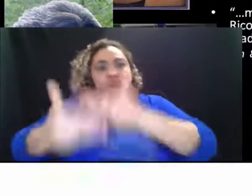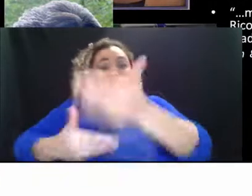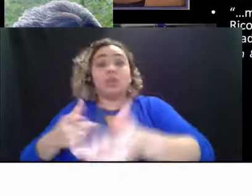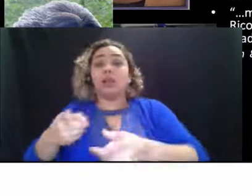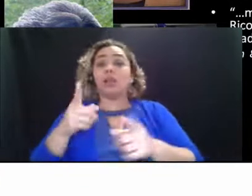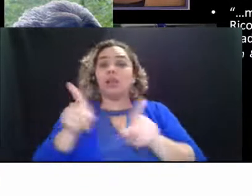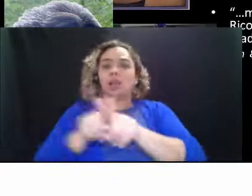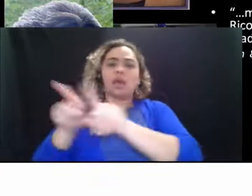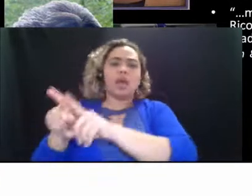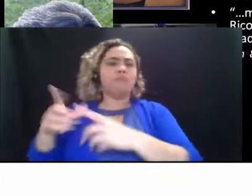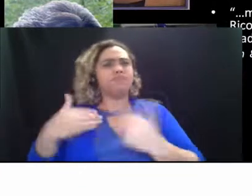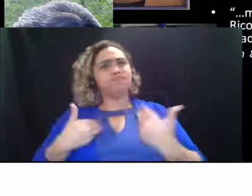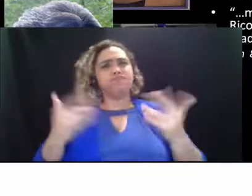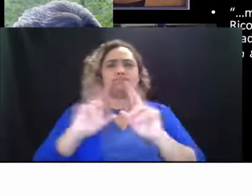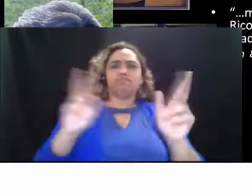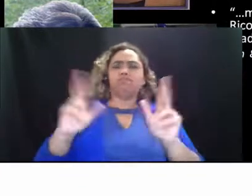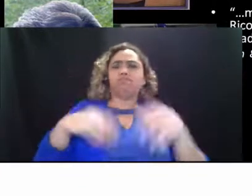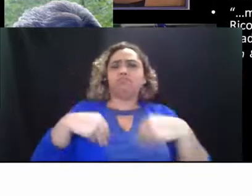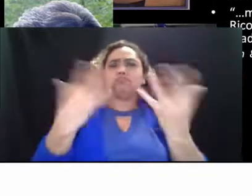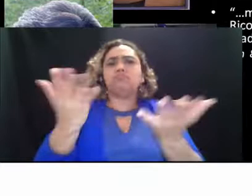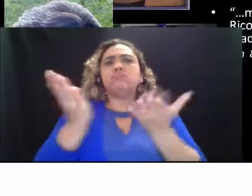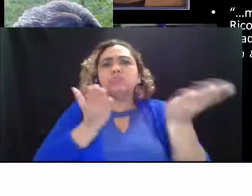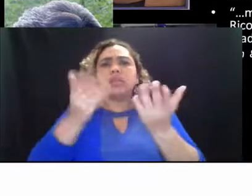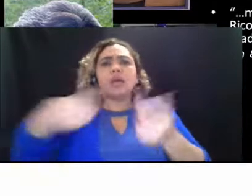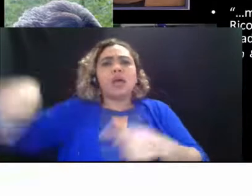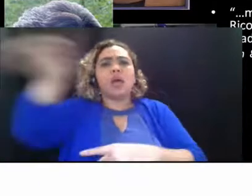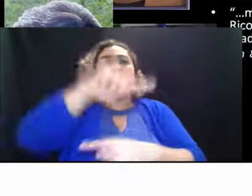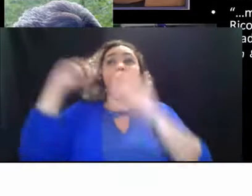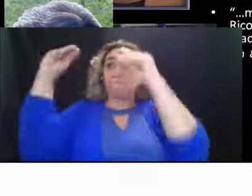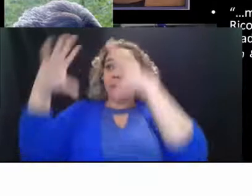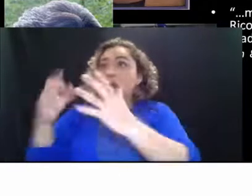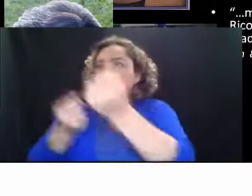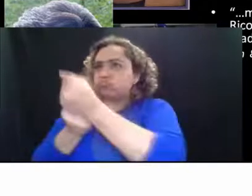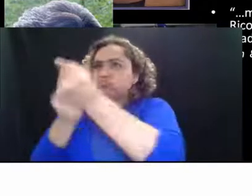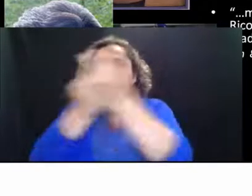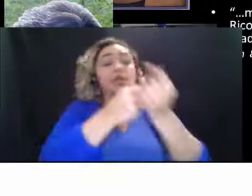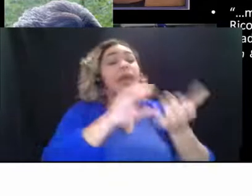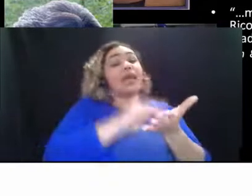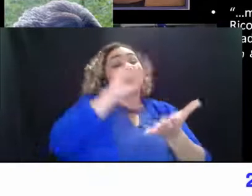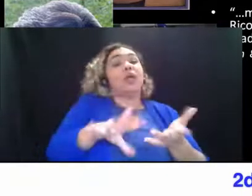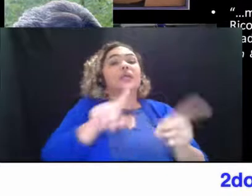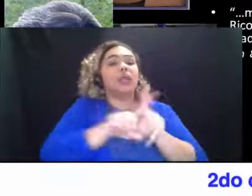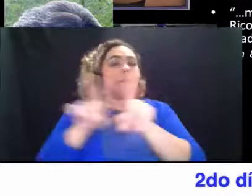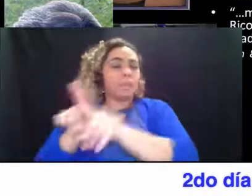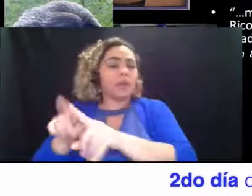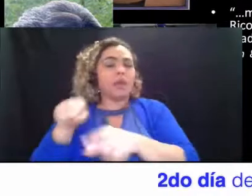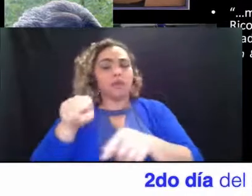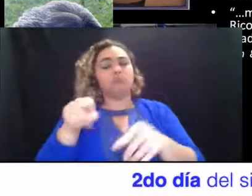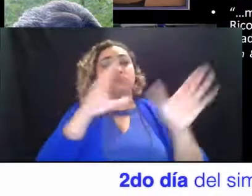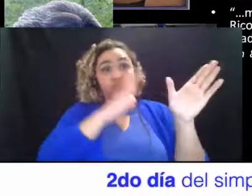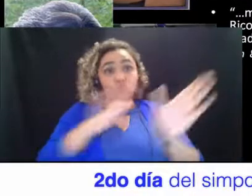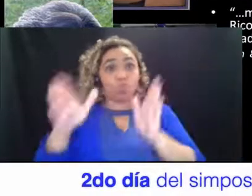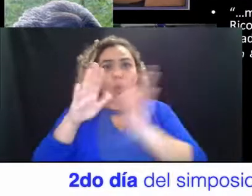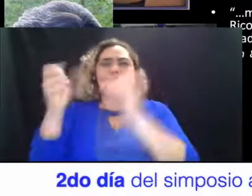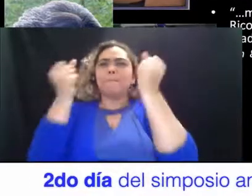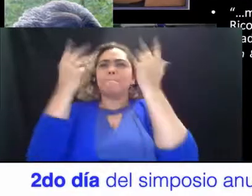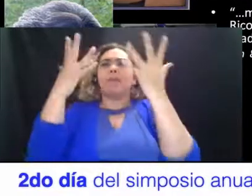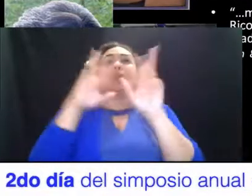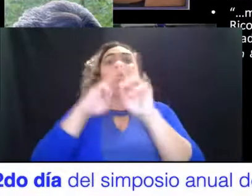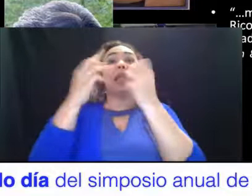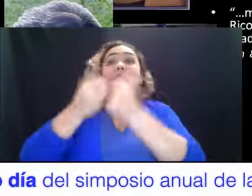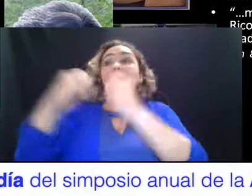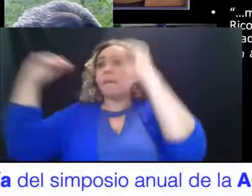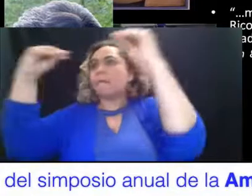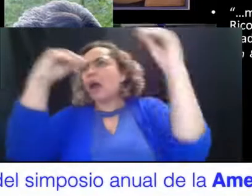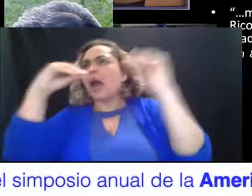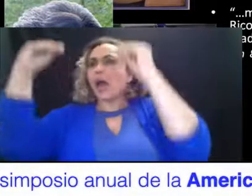su preparación al servicio de sus colegas y sus estudiantes, al haber organizado numerosos talleres para maestros